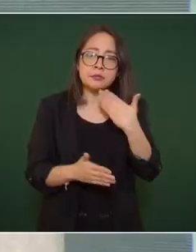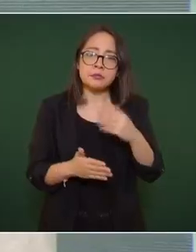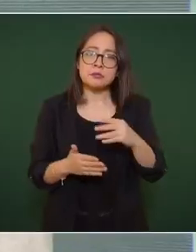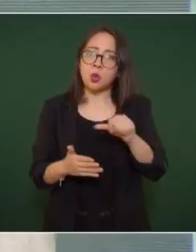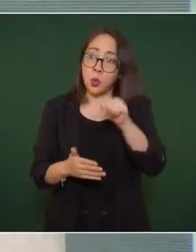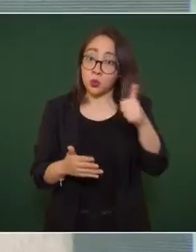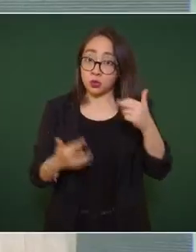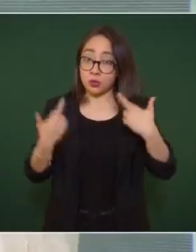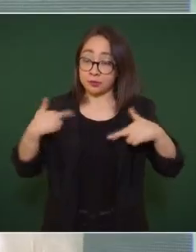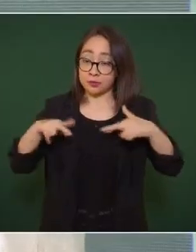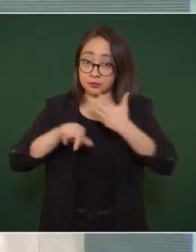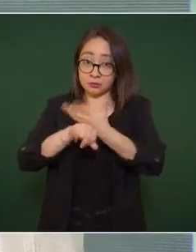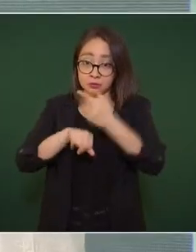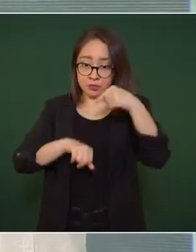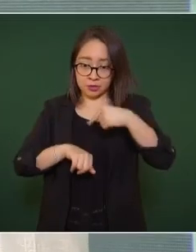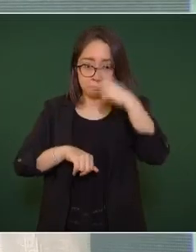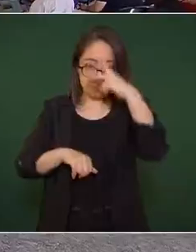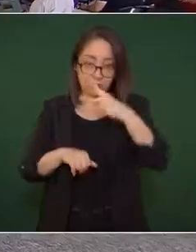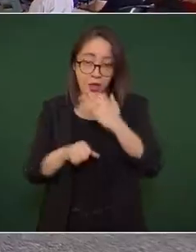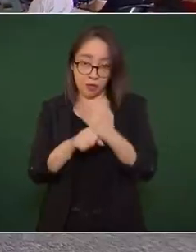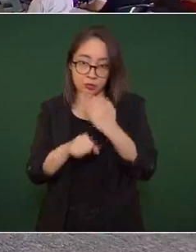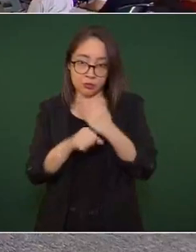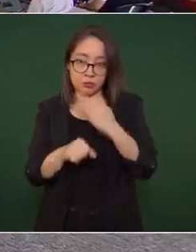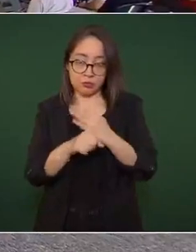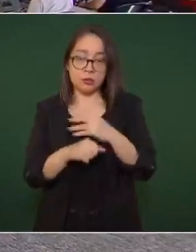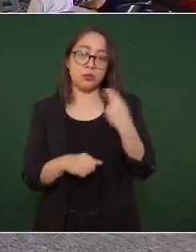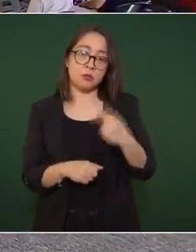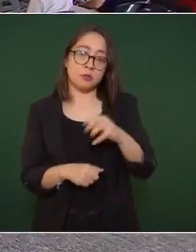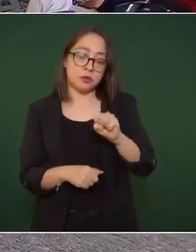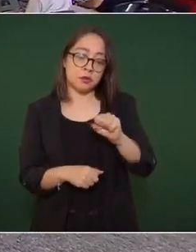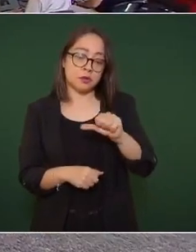Salazar, muy buena relación,